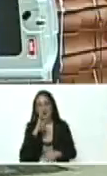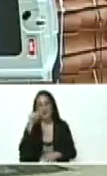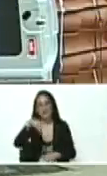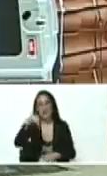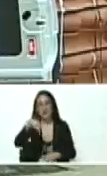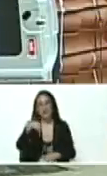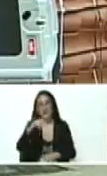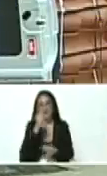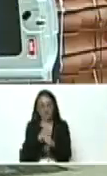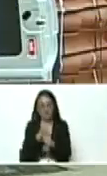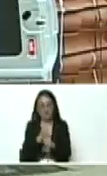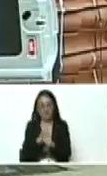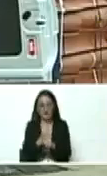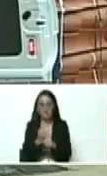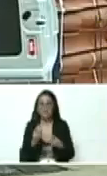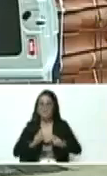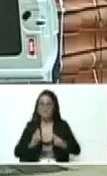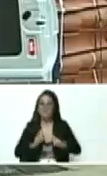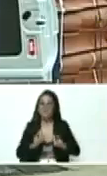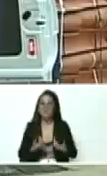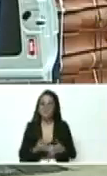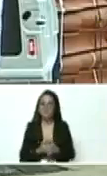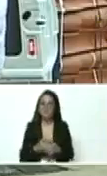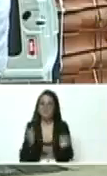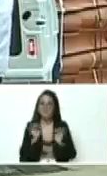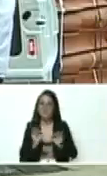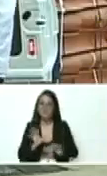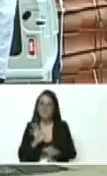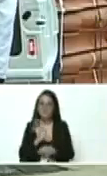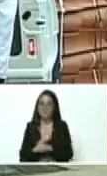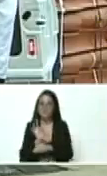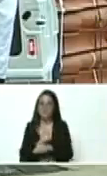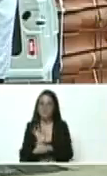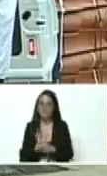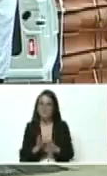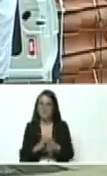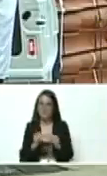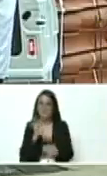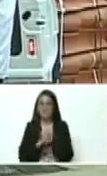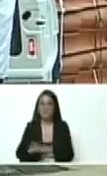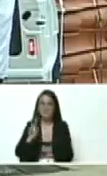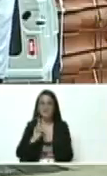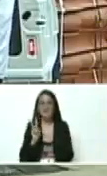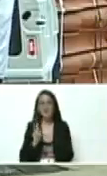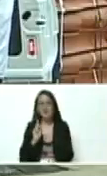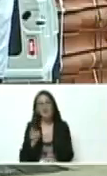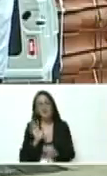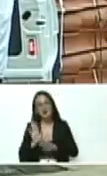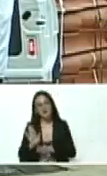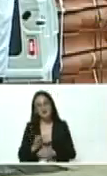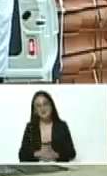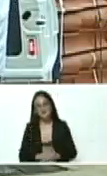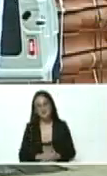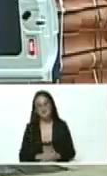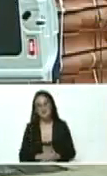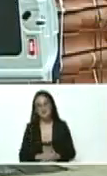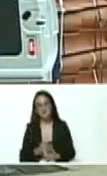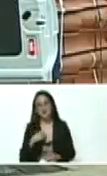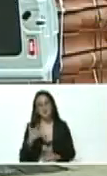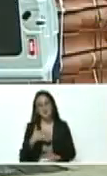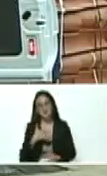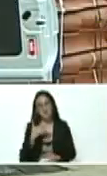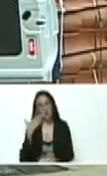lugar donde se trabaja. Y de manera que ese se garantiza el modelo, así debería funcionar el modelo en todo el país, ¿verdad? Así es, presidente. Nosotros estamos muy